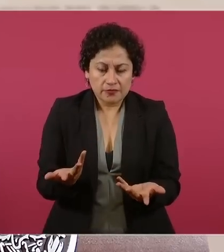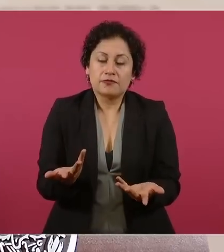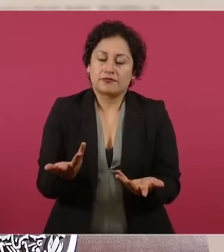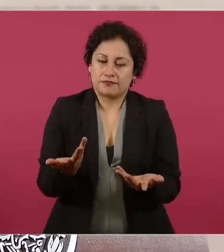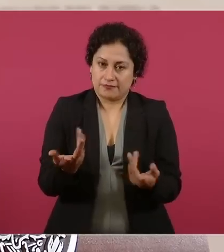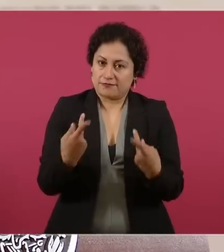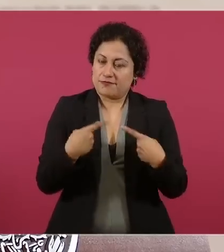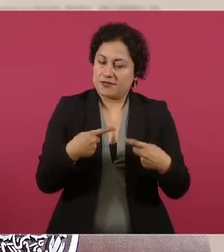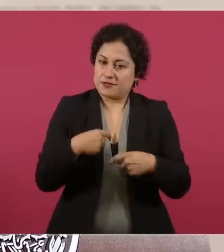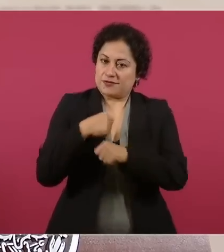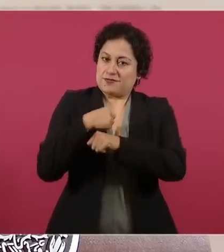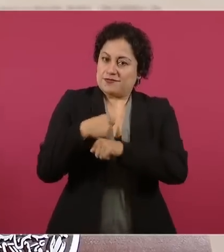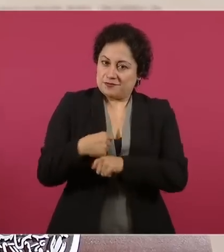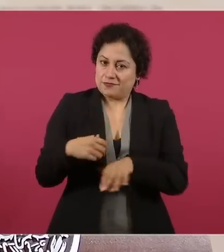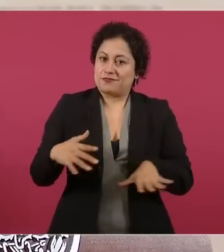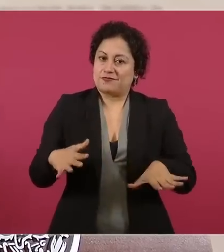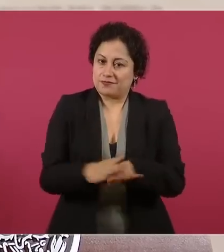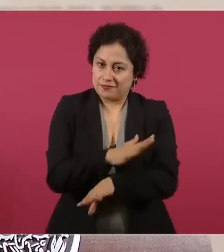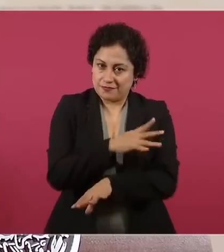Y también